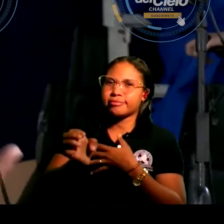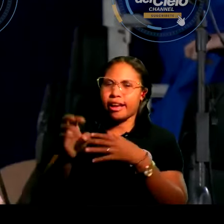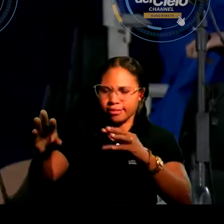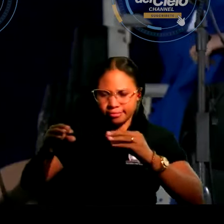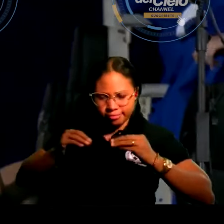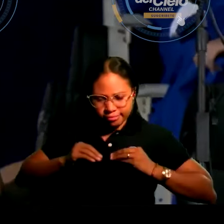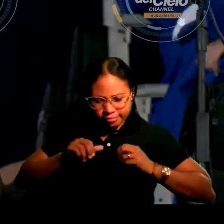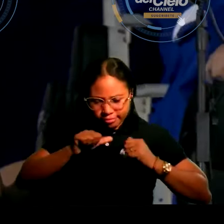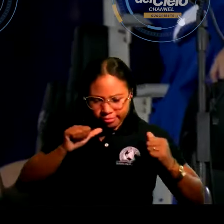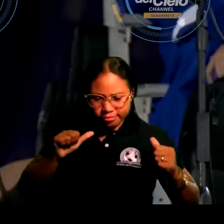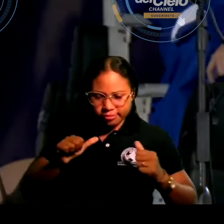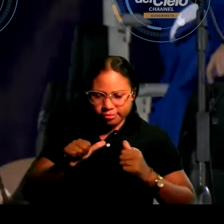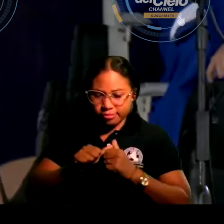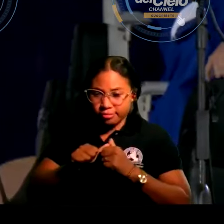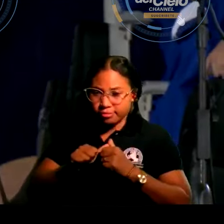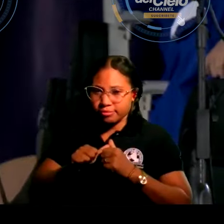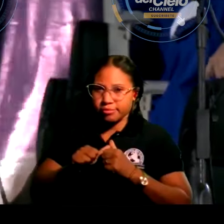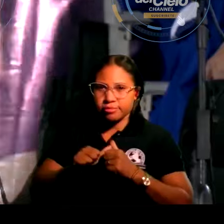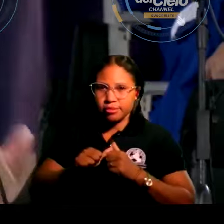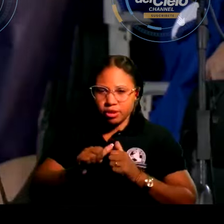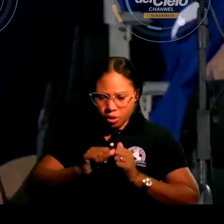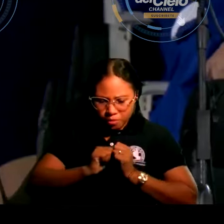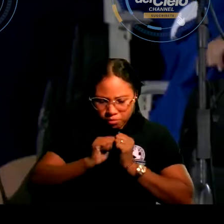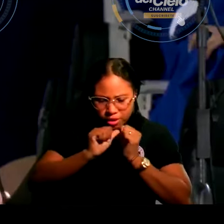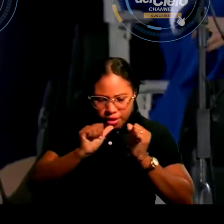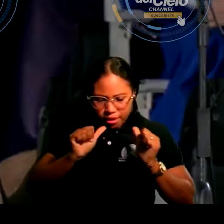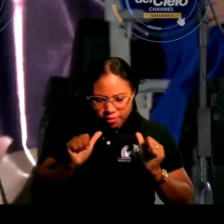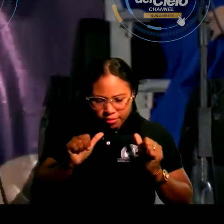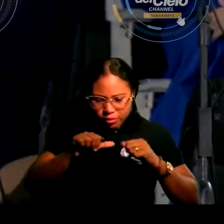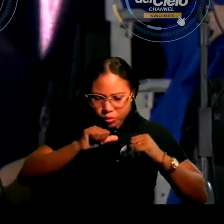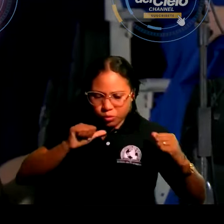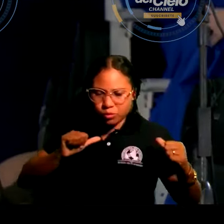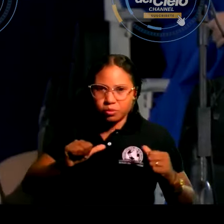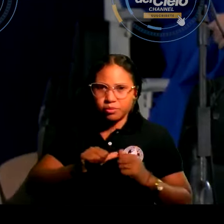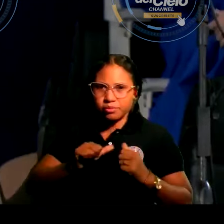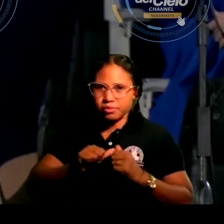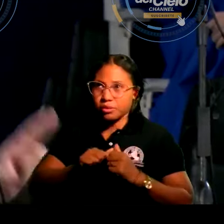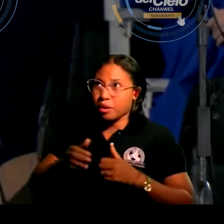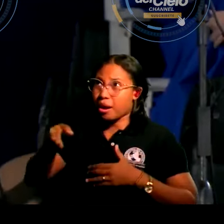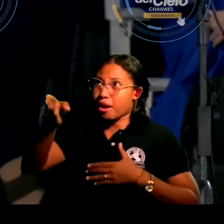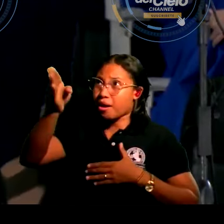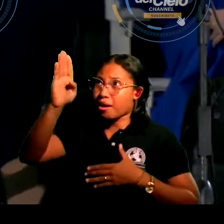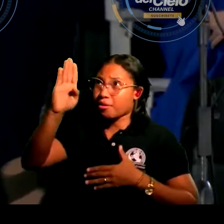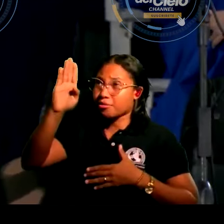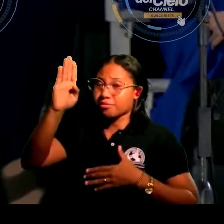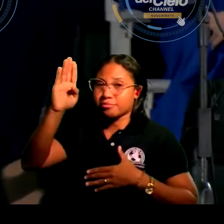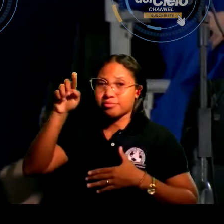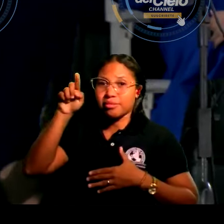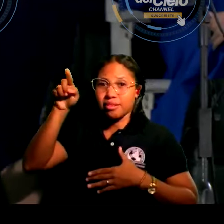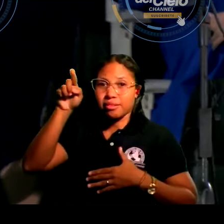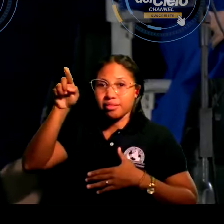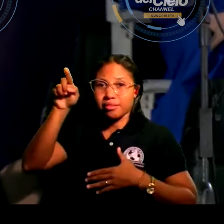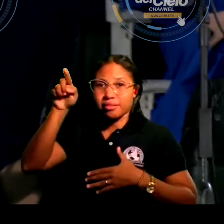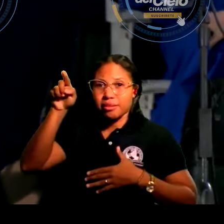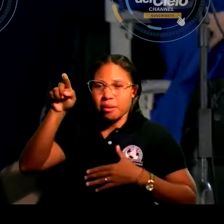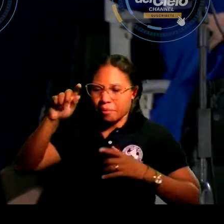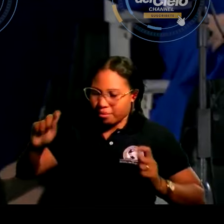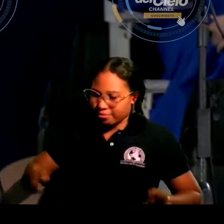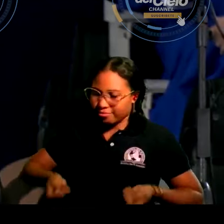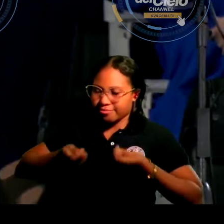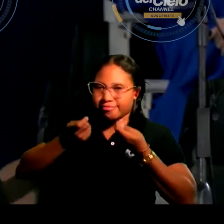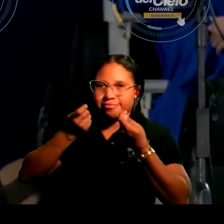es abrir su corazón al dueño de este evangelio para que Él lo salve,